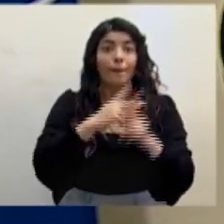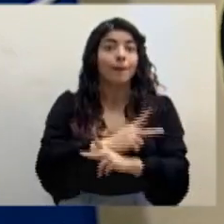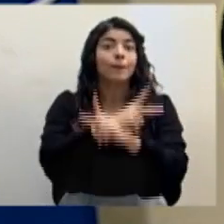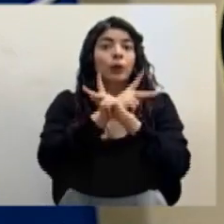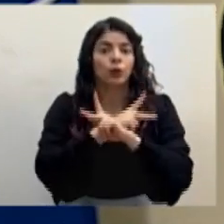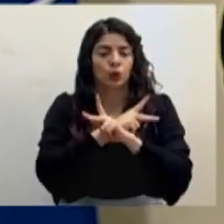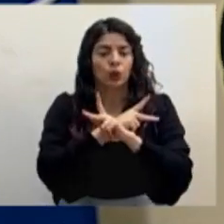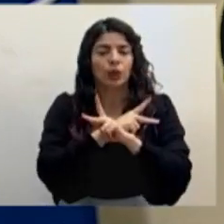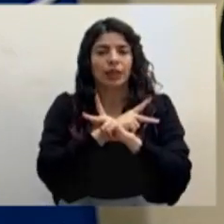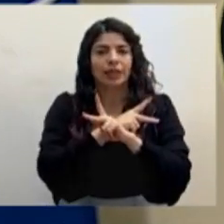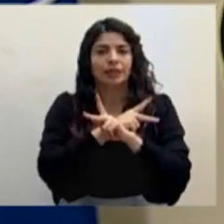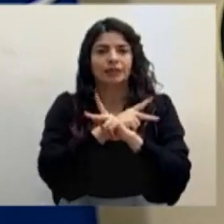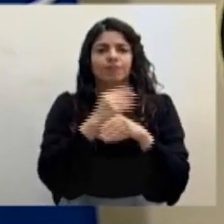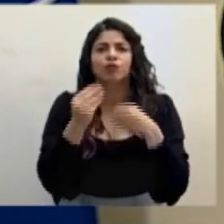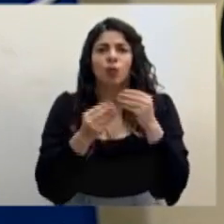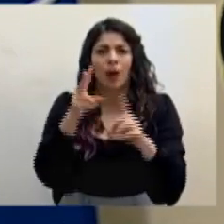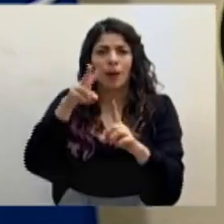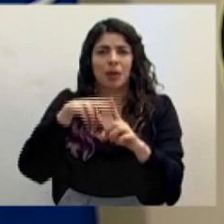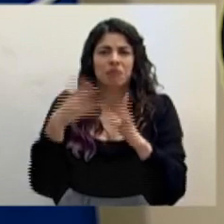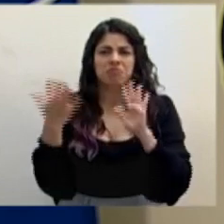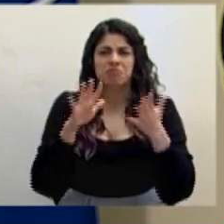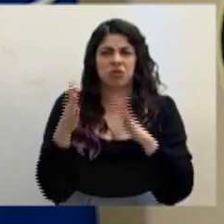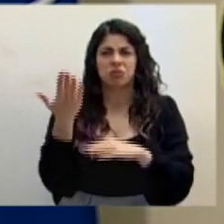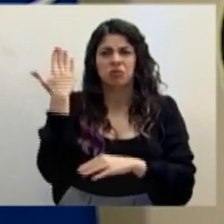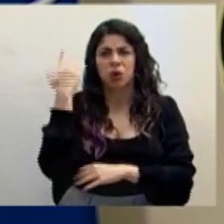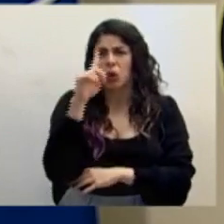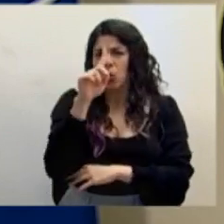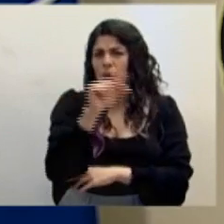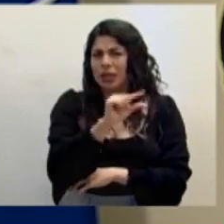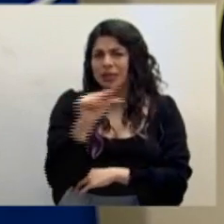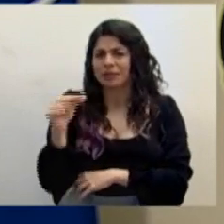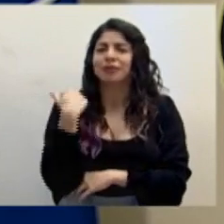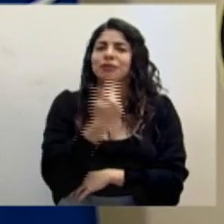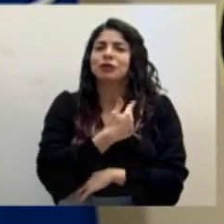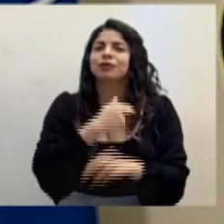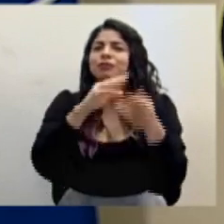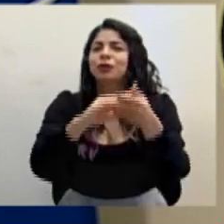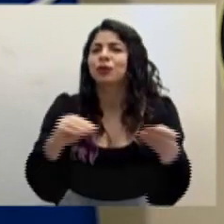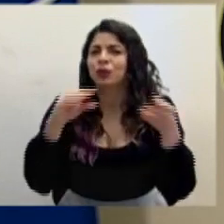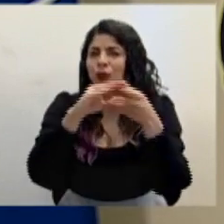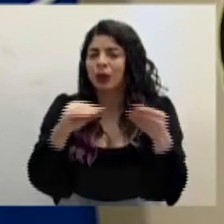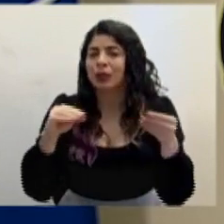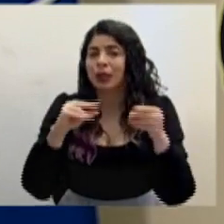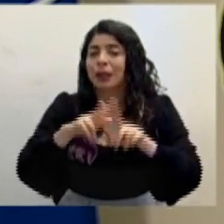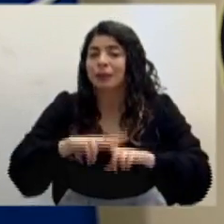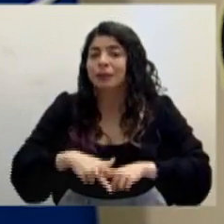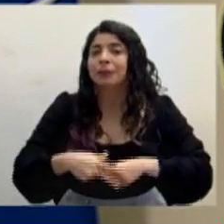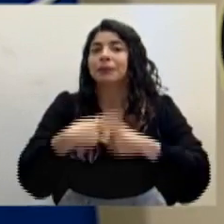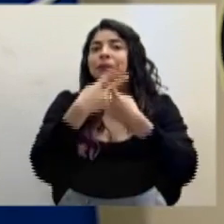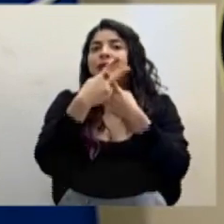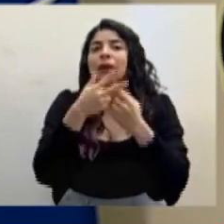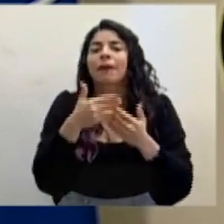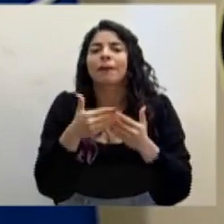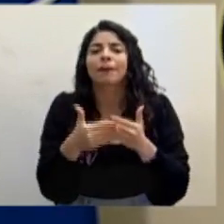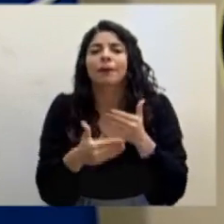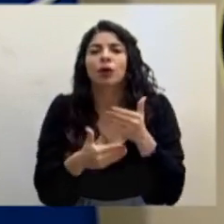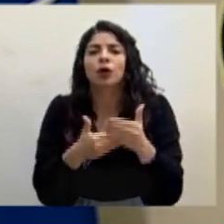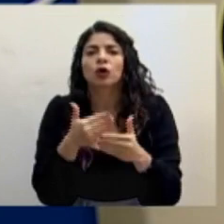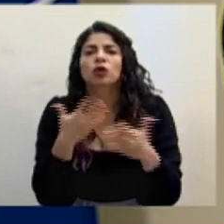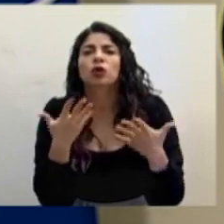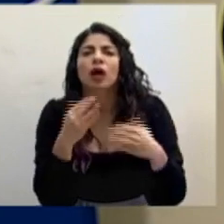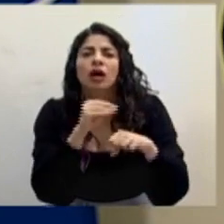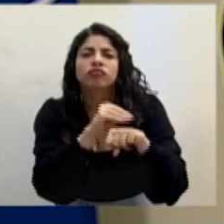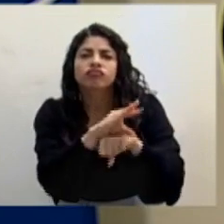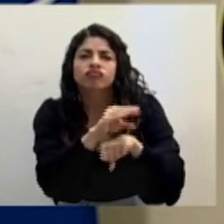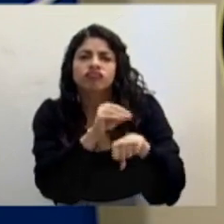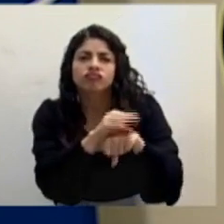protección, hace una semana aproximadamente comentábamos del inicio de un proceso de